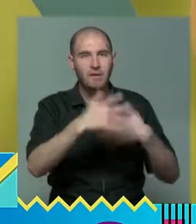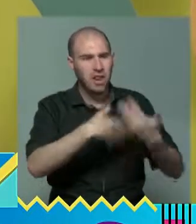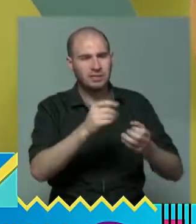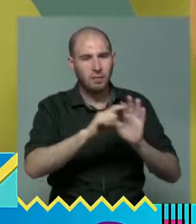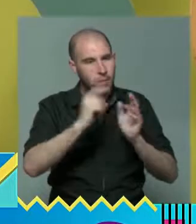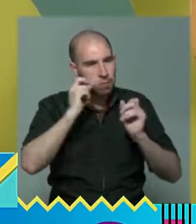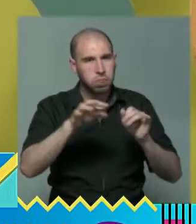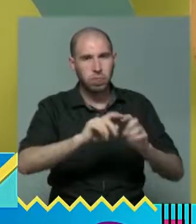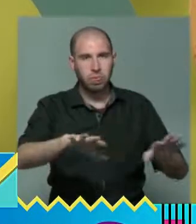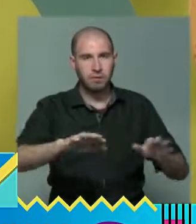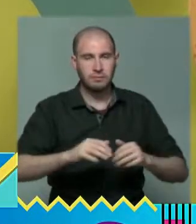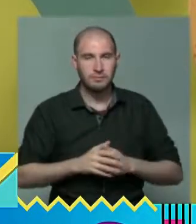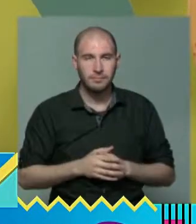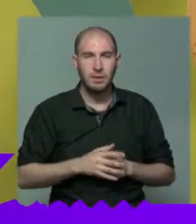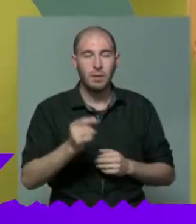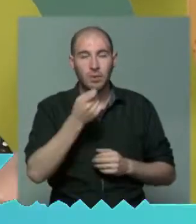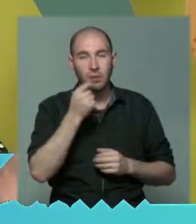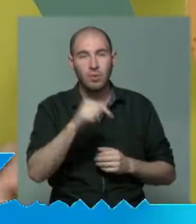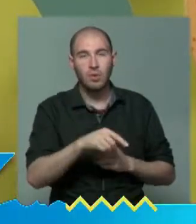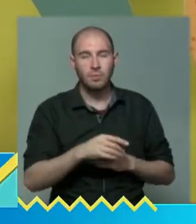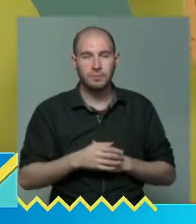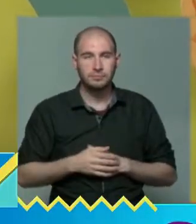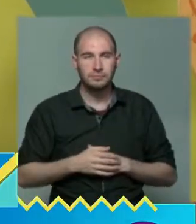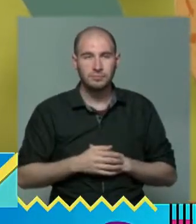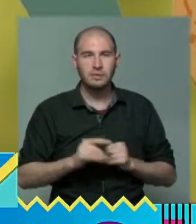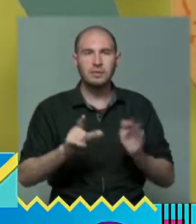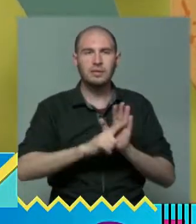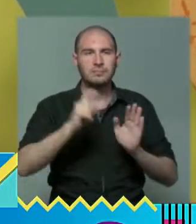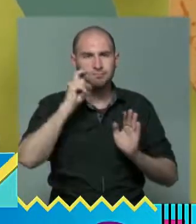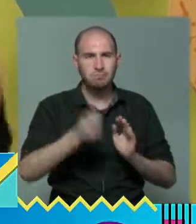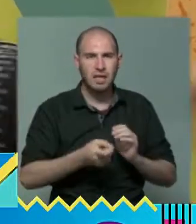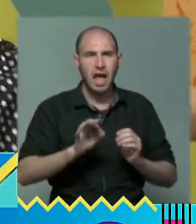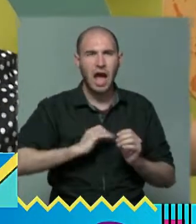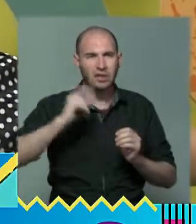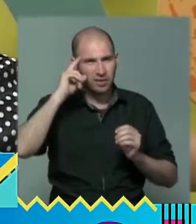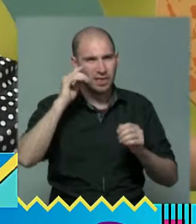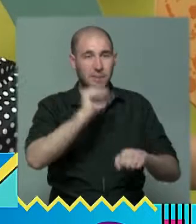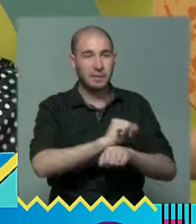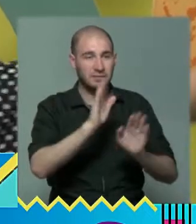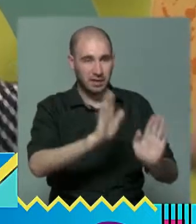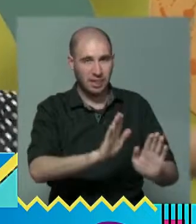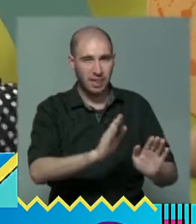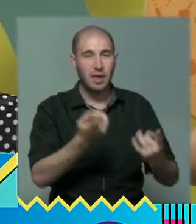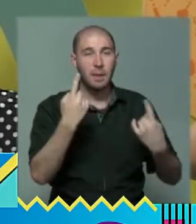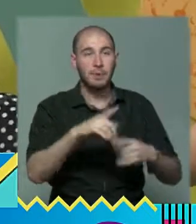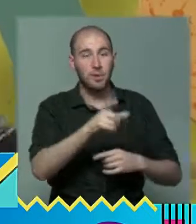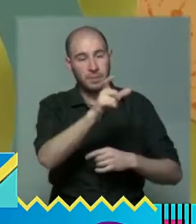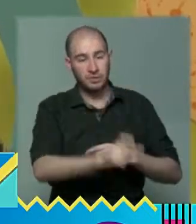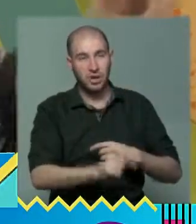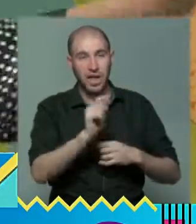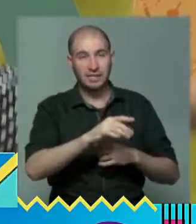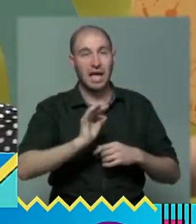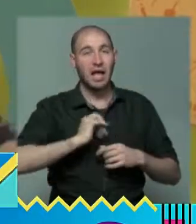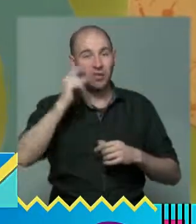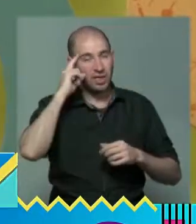delito. Por lo tanto, vos no vas a tener un delito en los 10 años mientras esté encerrado. Pero esa persona que lleva